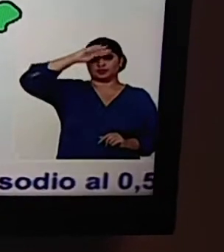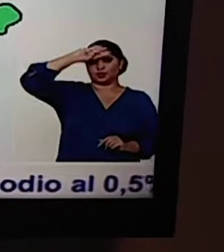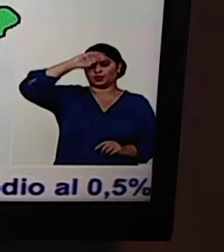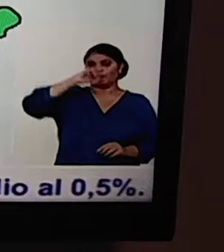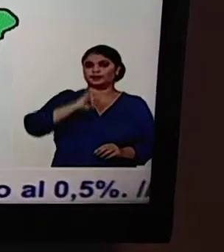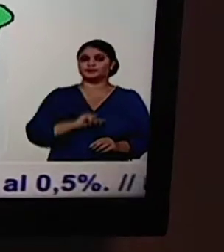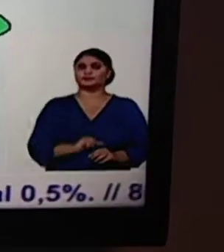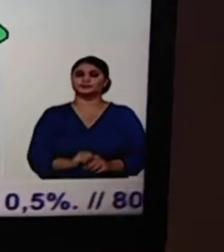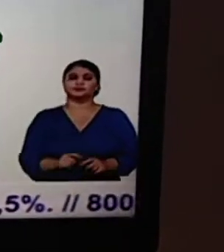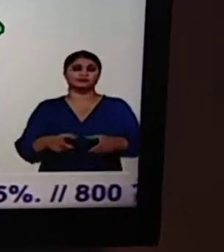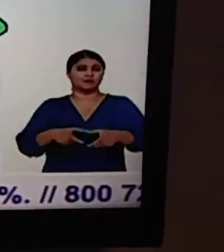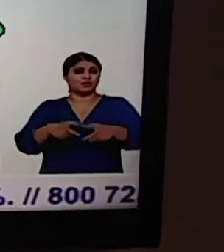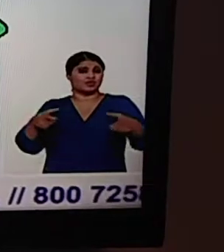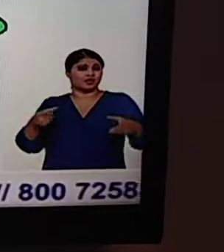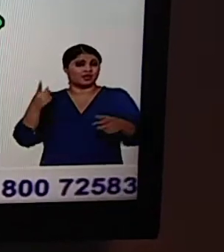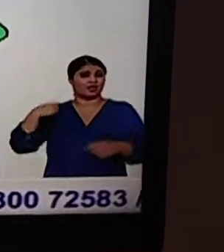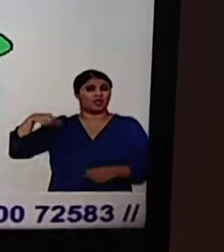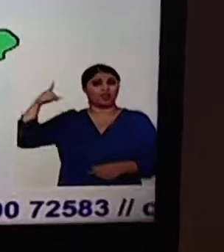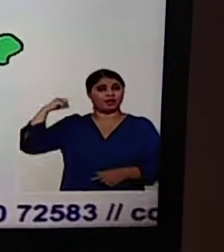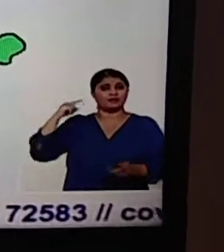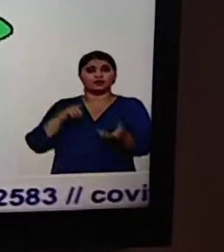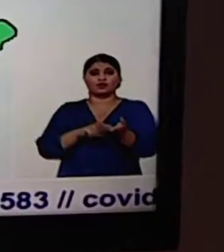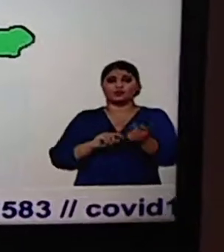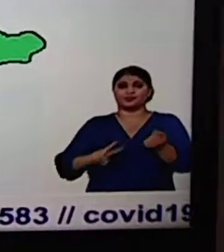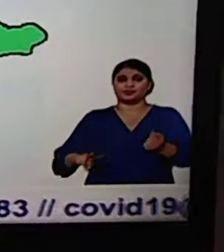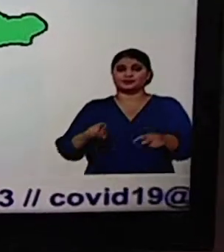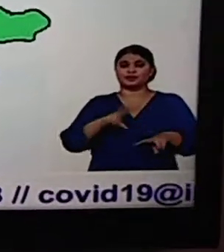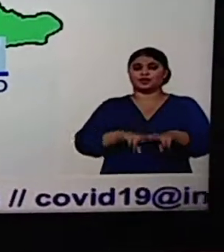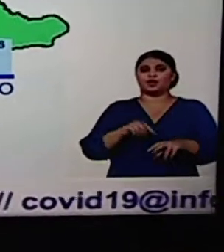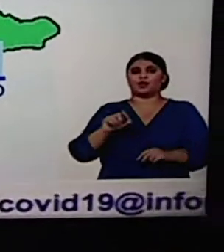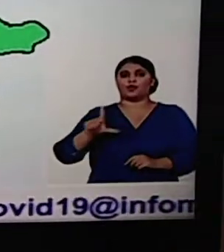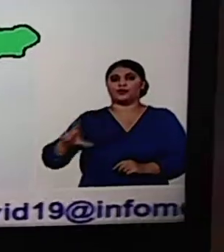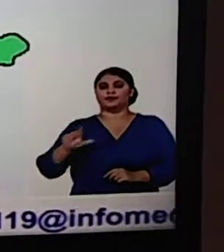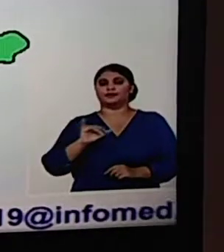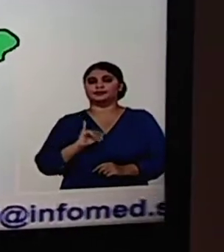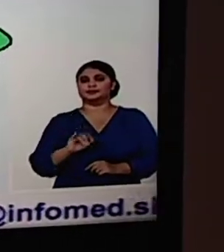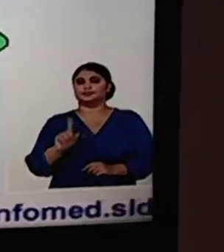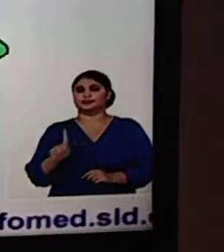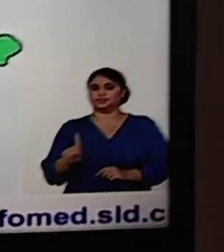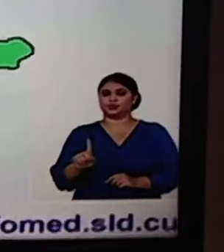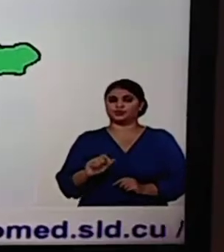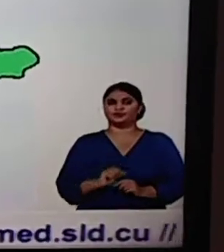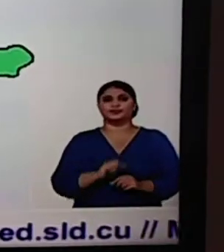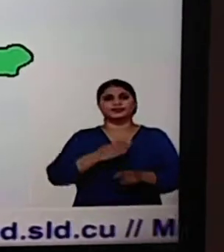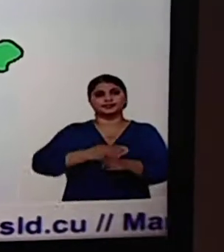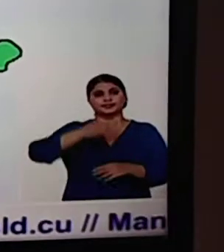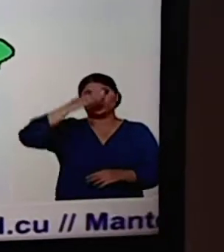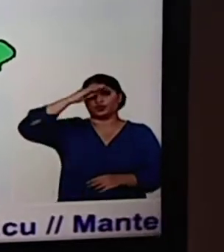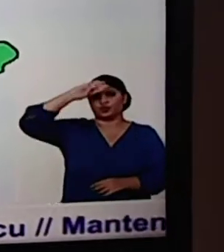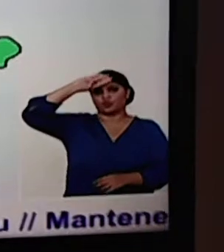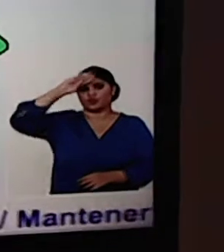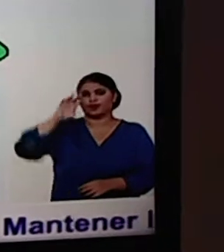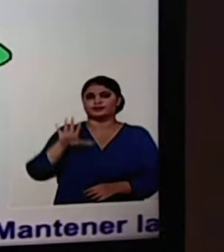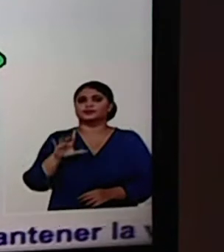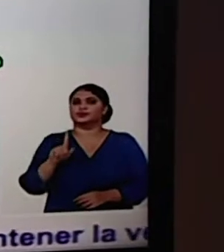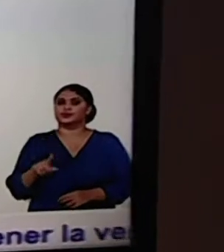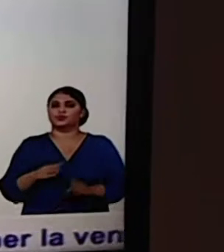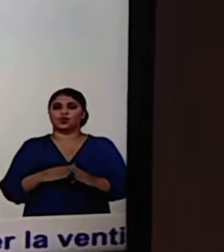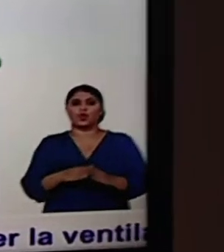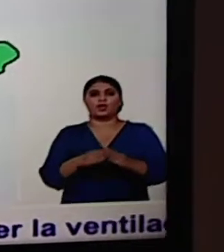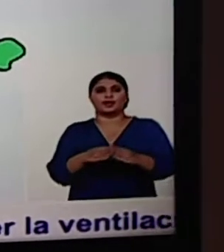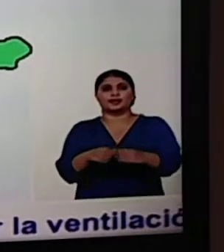el mayor número ayer en la provincia de Holguín, 61, Santiago de Cuba 51, Granma